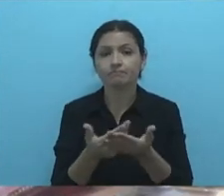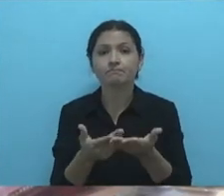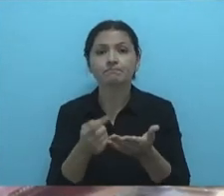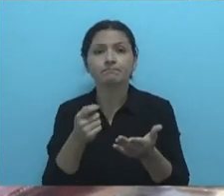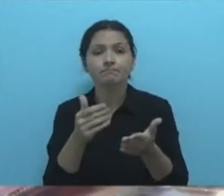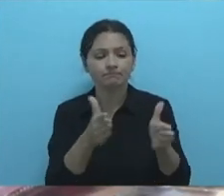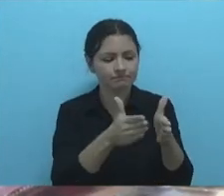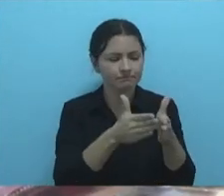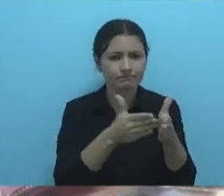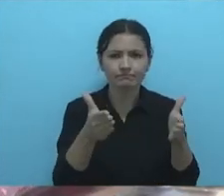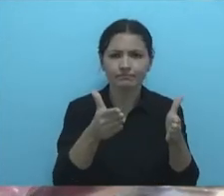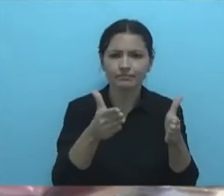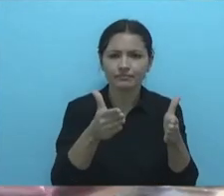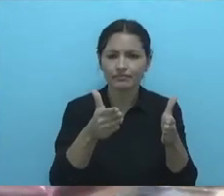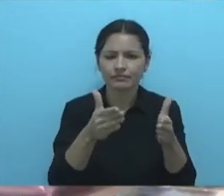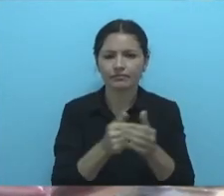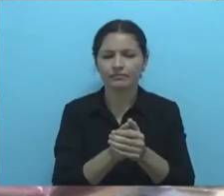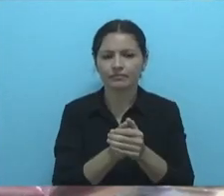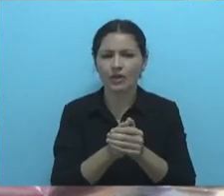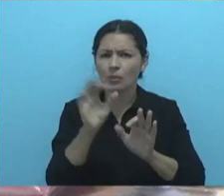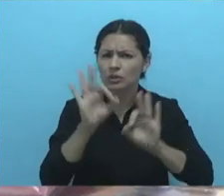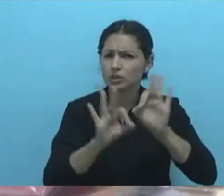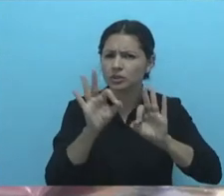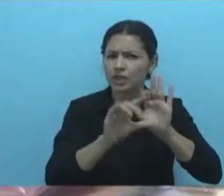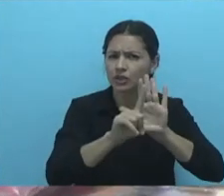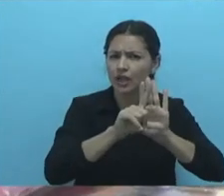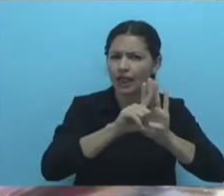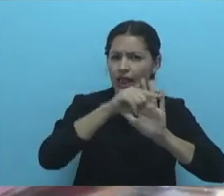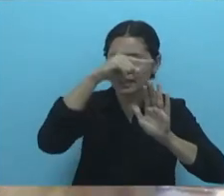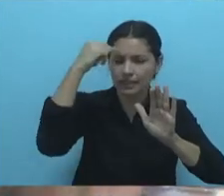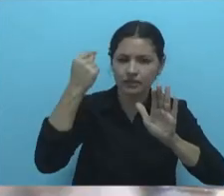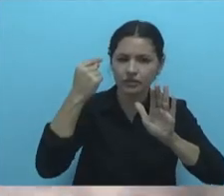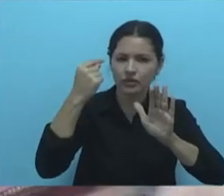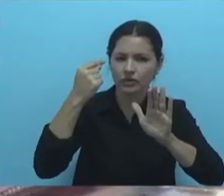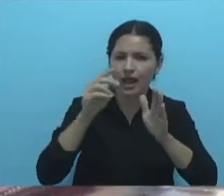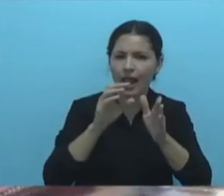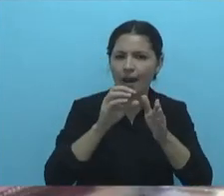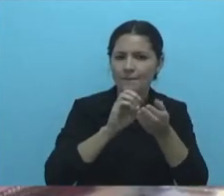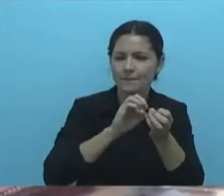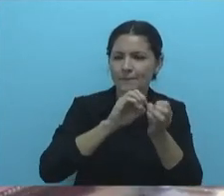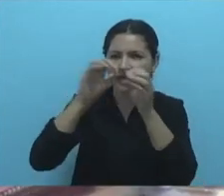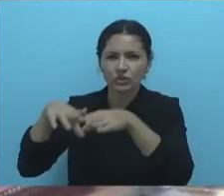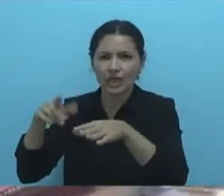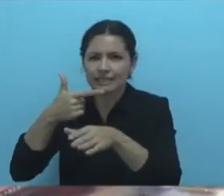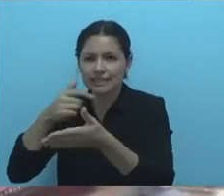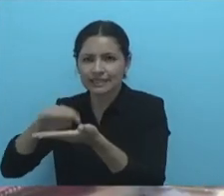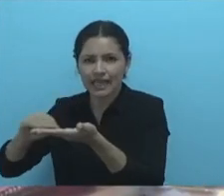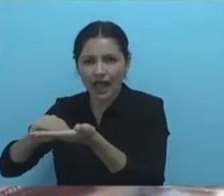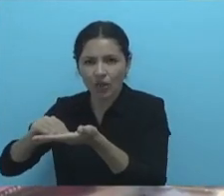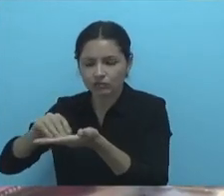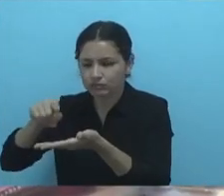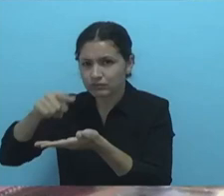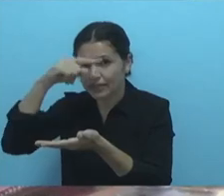en el medio es que cuando el tratamiento del proyecto cuando fue el tratamiento en el proyecto en el senado de la nación